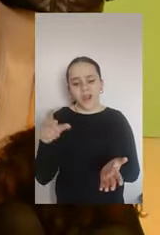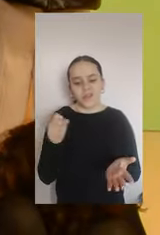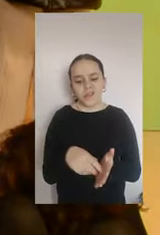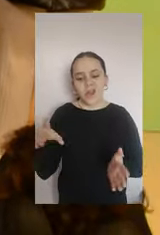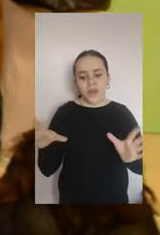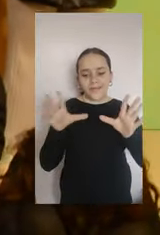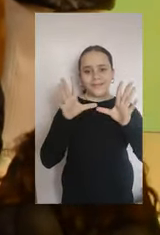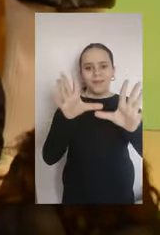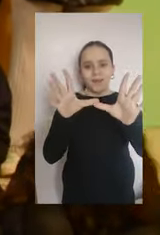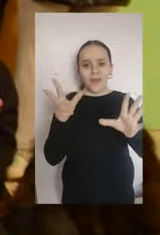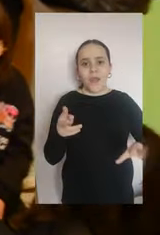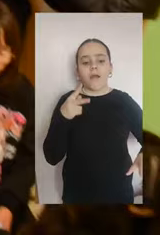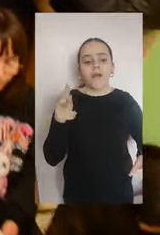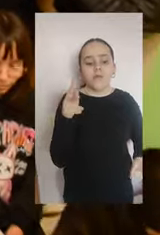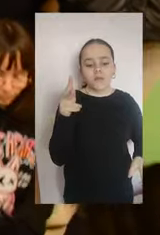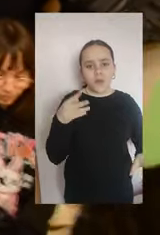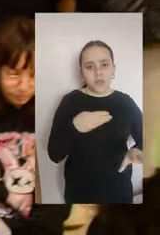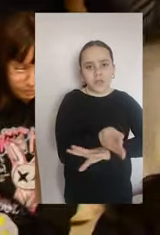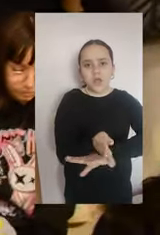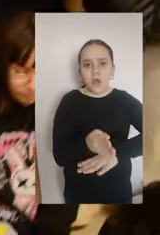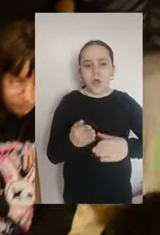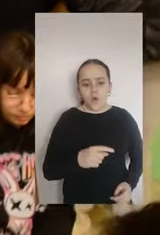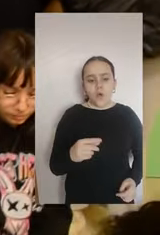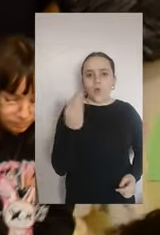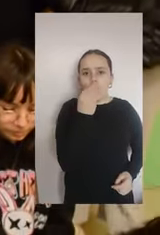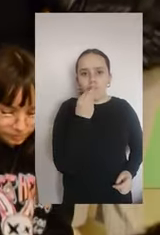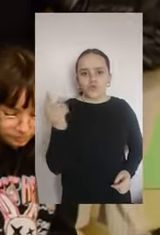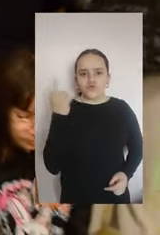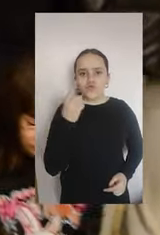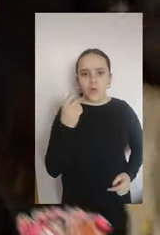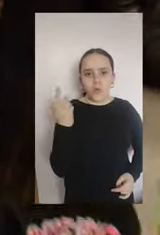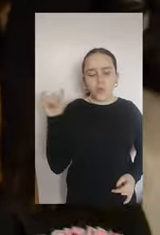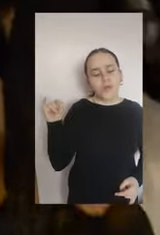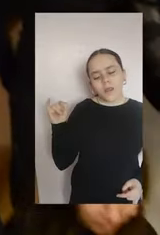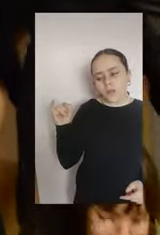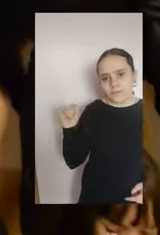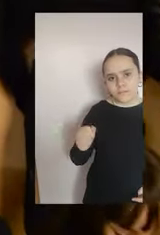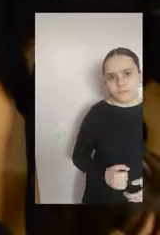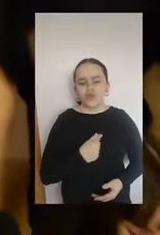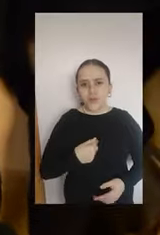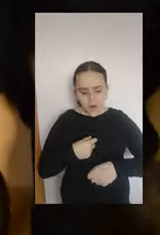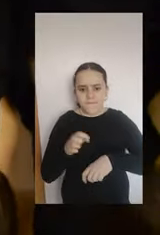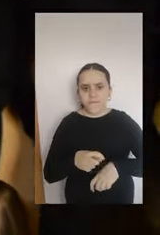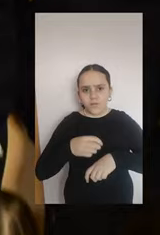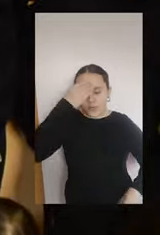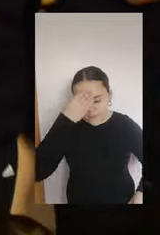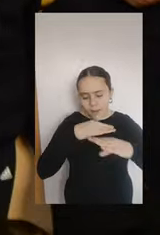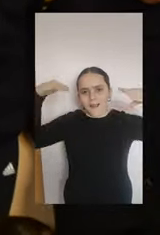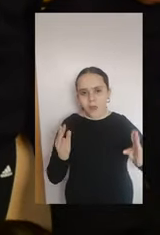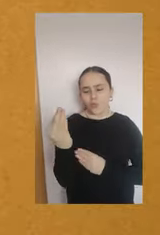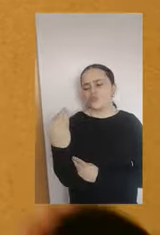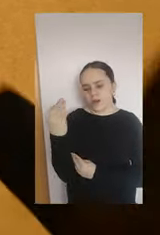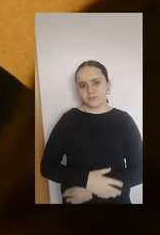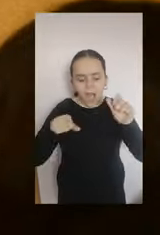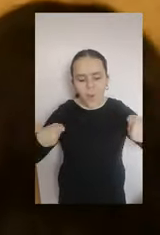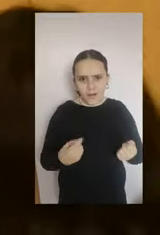10 kilómetros descalza para ir un día al colegio. Solamente como una vez al día. Si me pongo malo, me